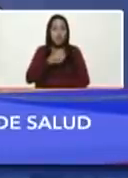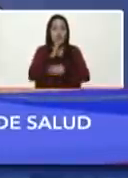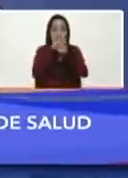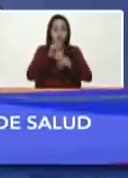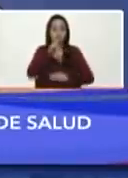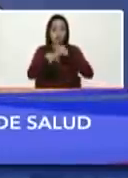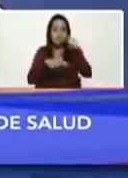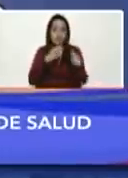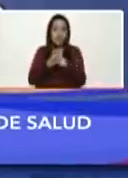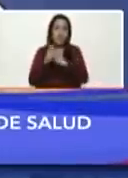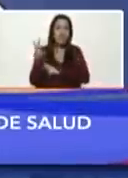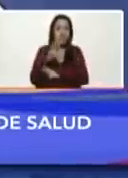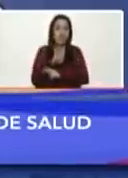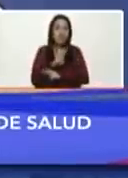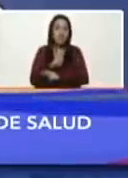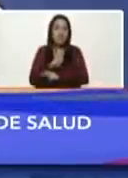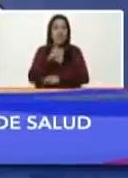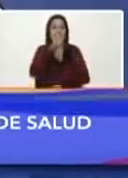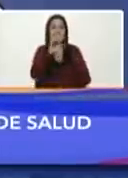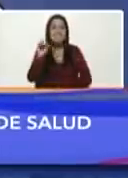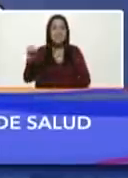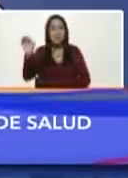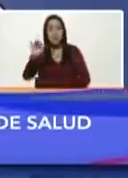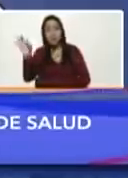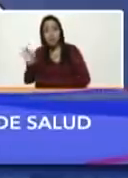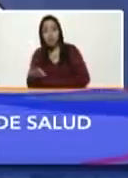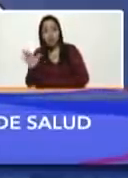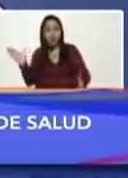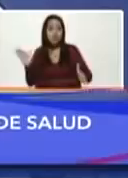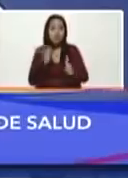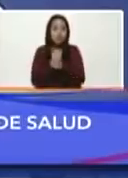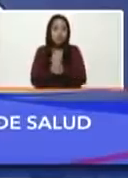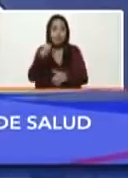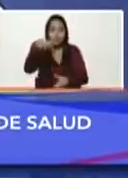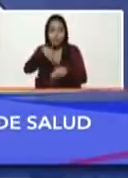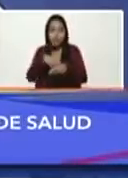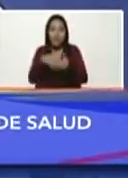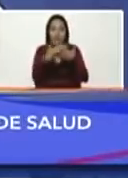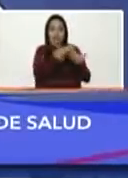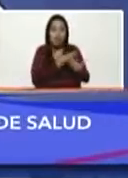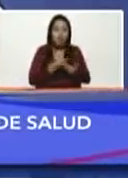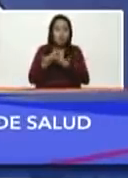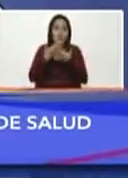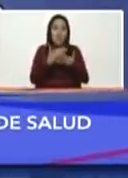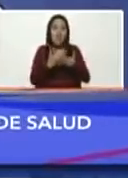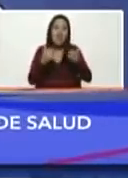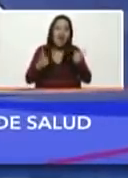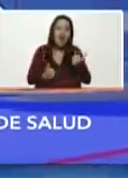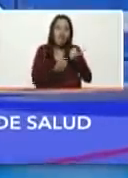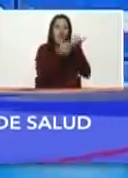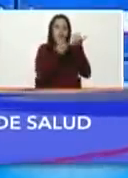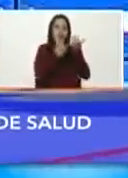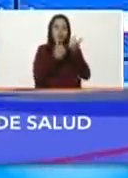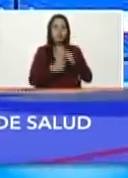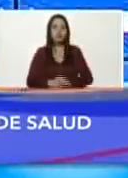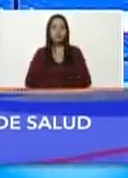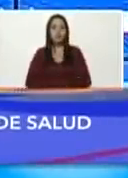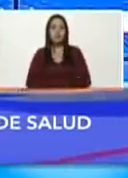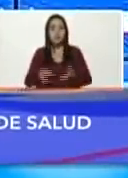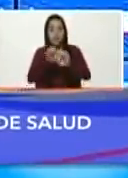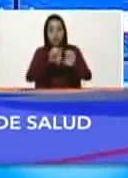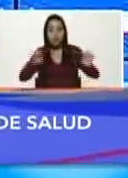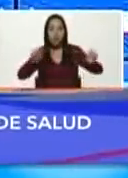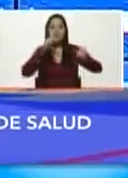Venezuela, el 100% consigue cupo, apoyo, respaldo y